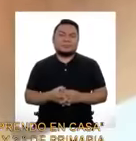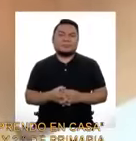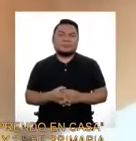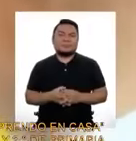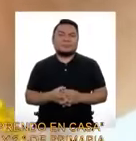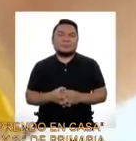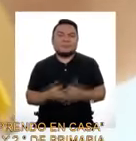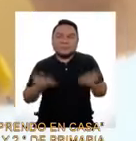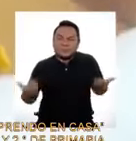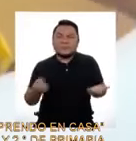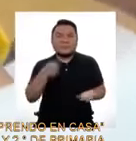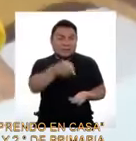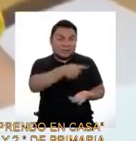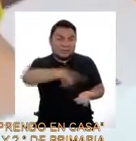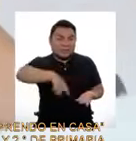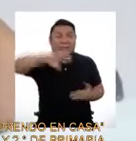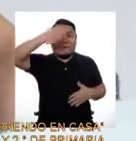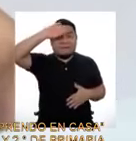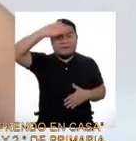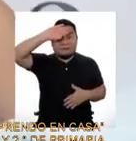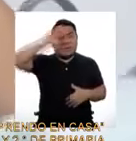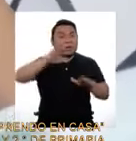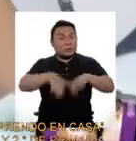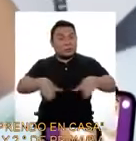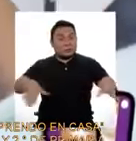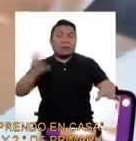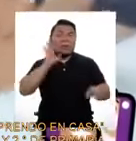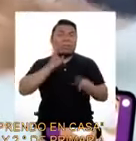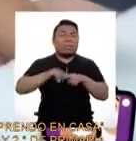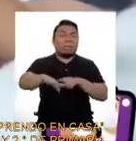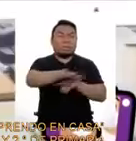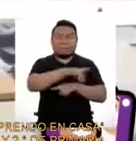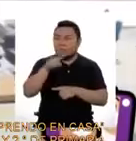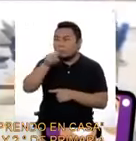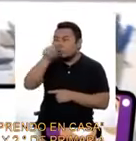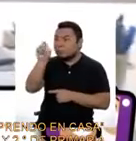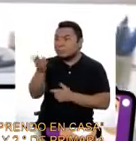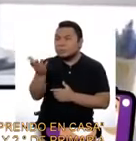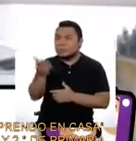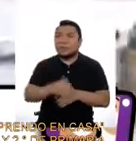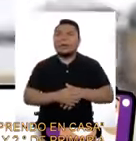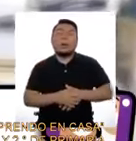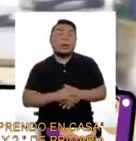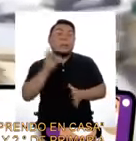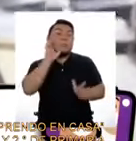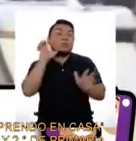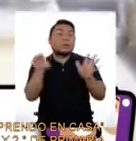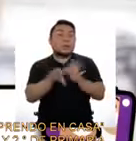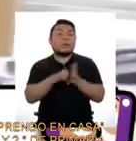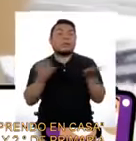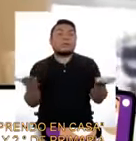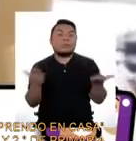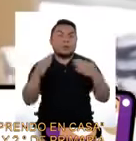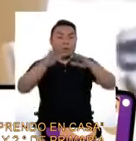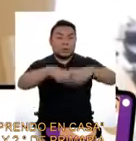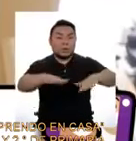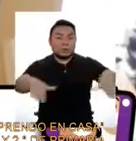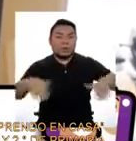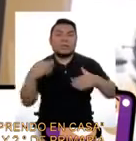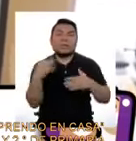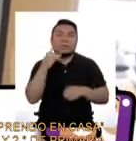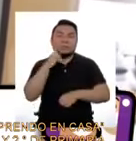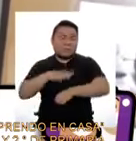¿Qué enfermedades nos puede traer a los niños la contaminación ambiental? Por ejemplo, en los niños, lo primero que ocurre es que la piel se